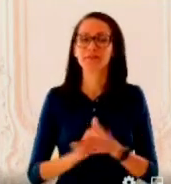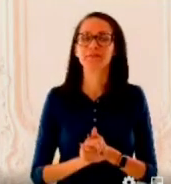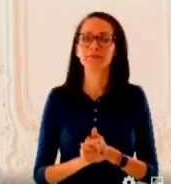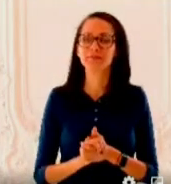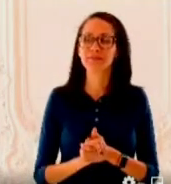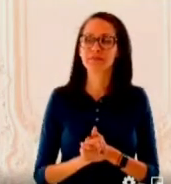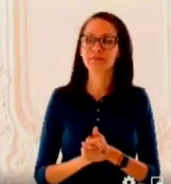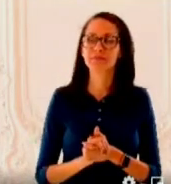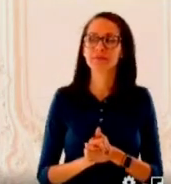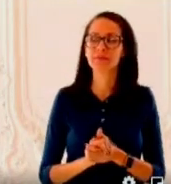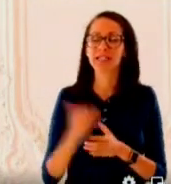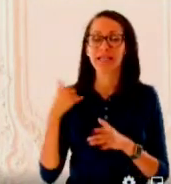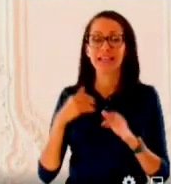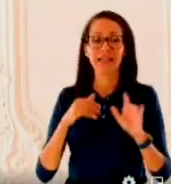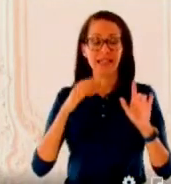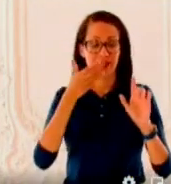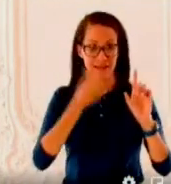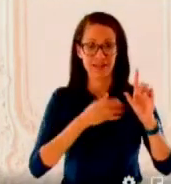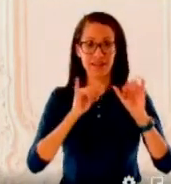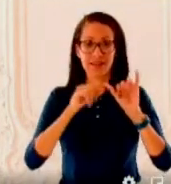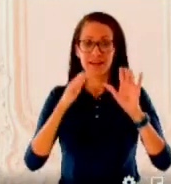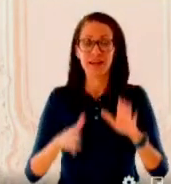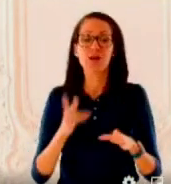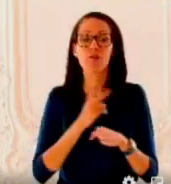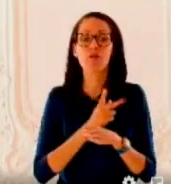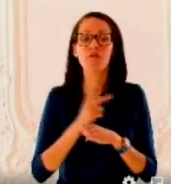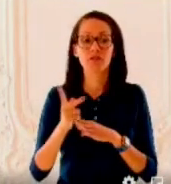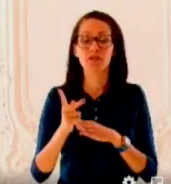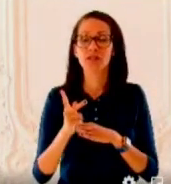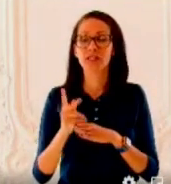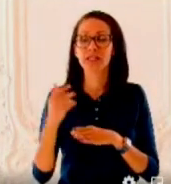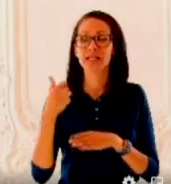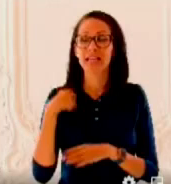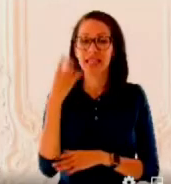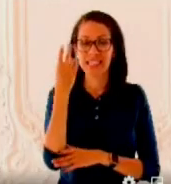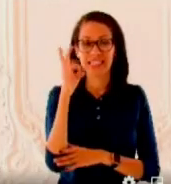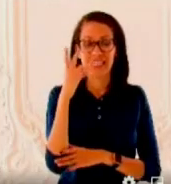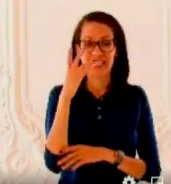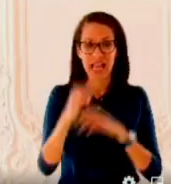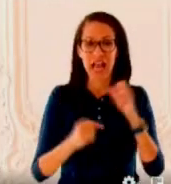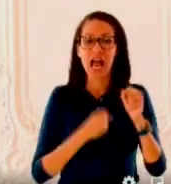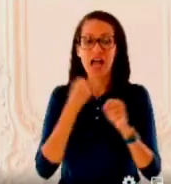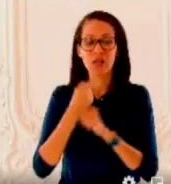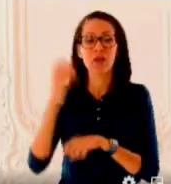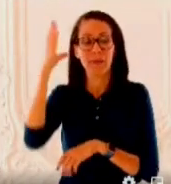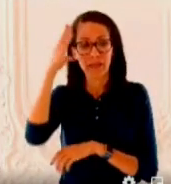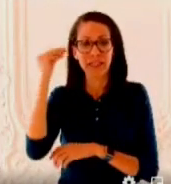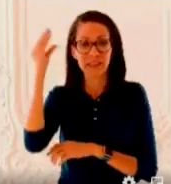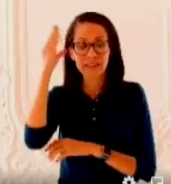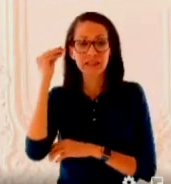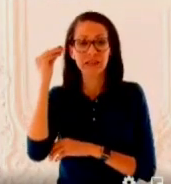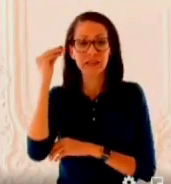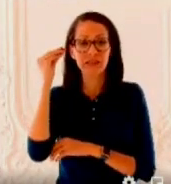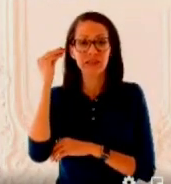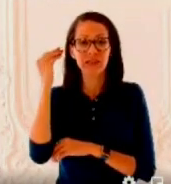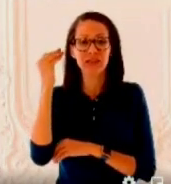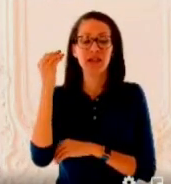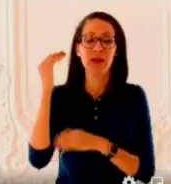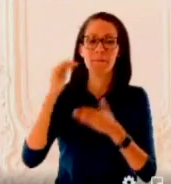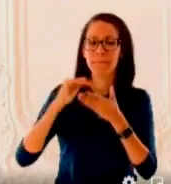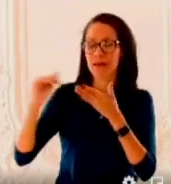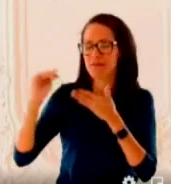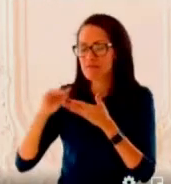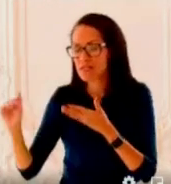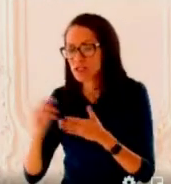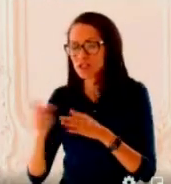La ingeniera civil Rosana Aguilar es una profesional con sobre 17 años de experiencia en permisología,